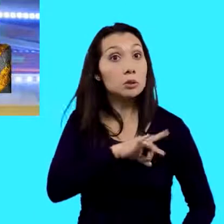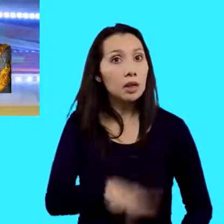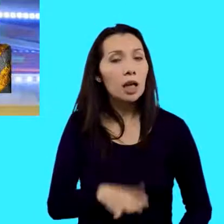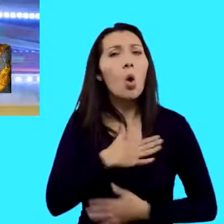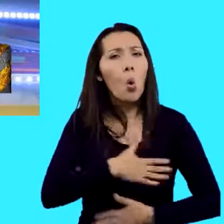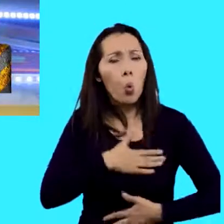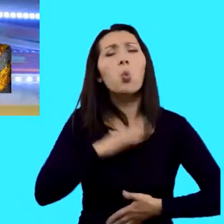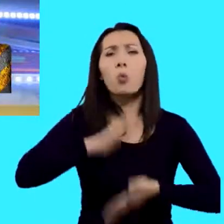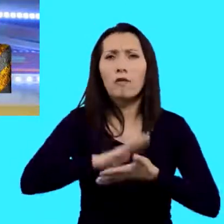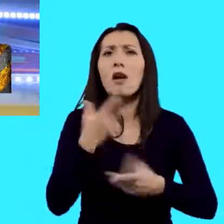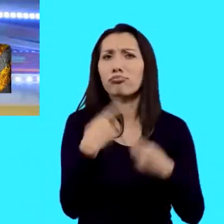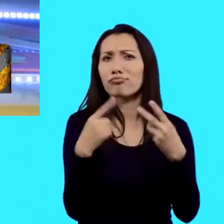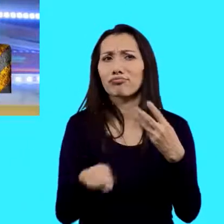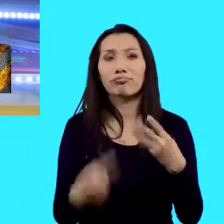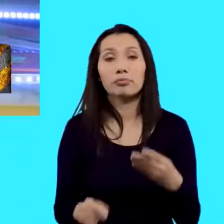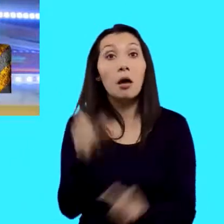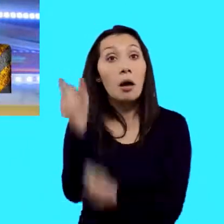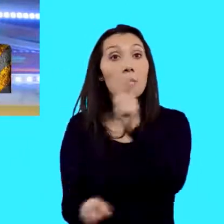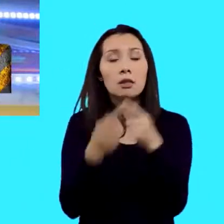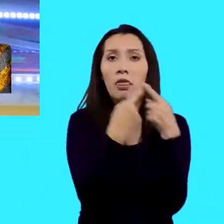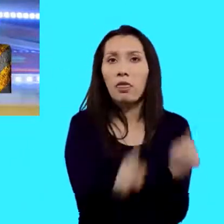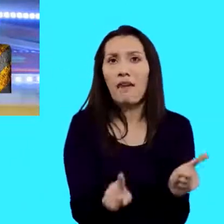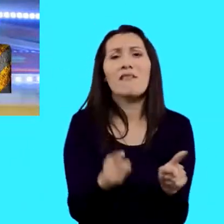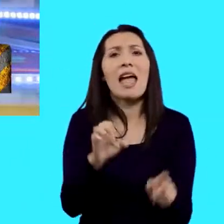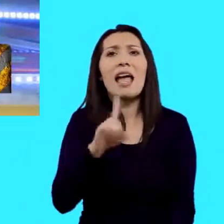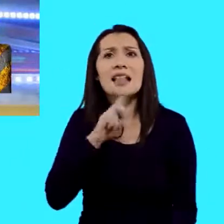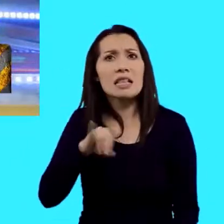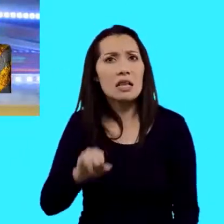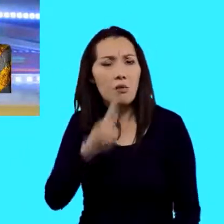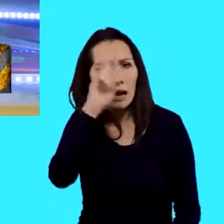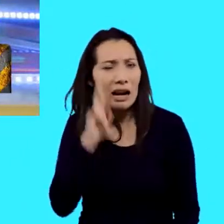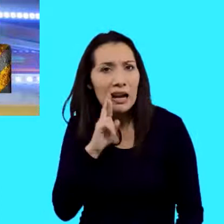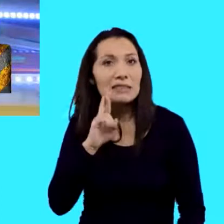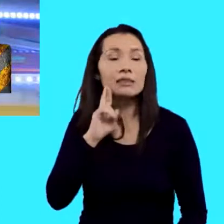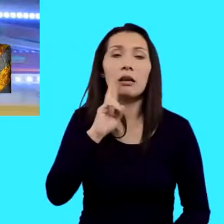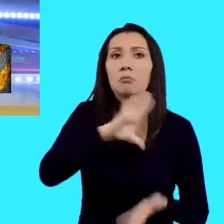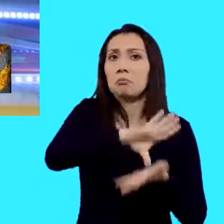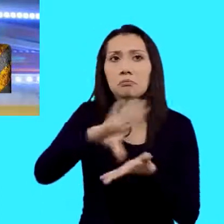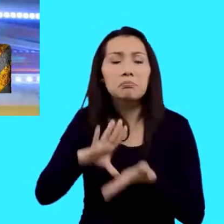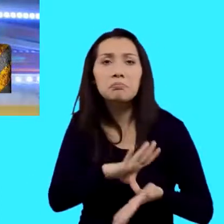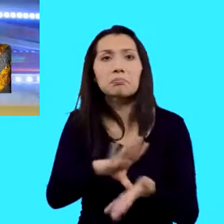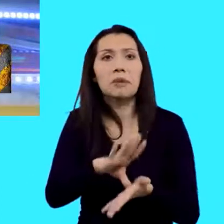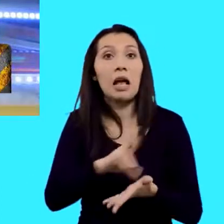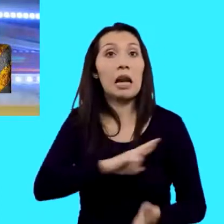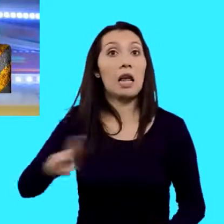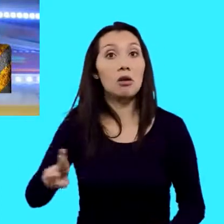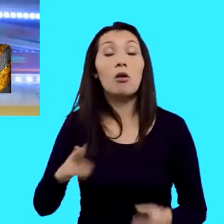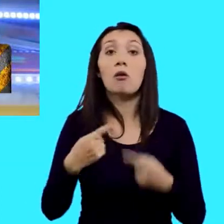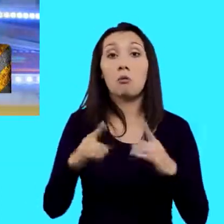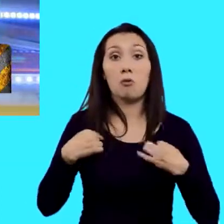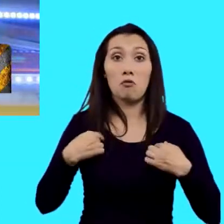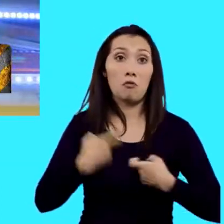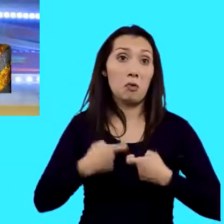es que nos gusta festejar. Hay personas de distintas etnias, religiones, nacionalidades y ojalatas como